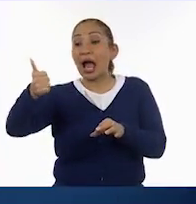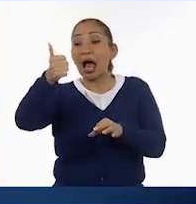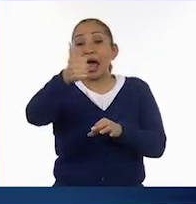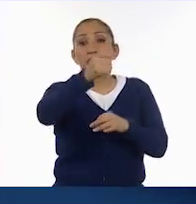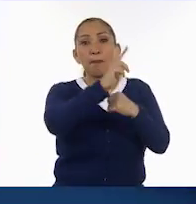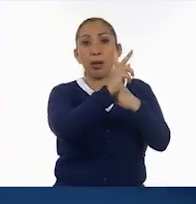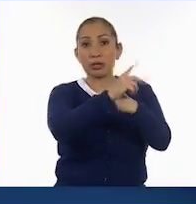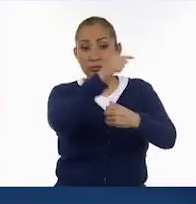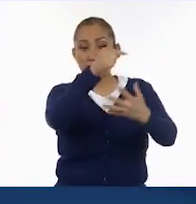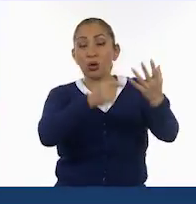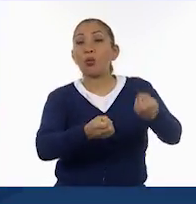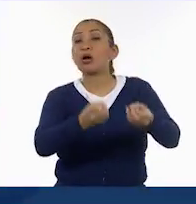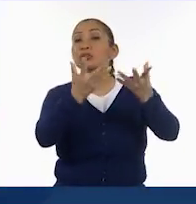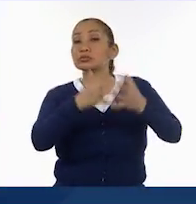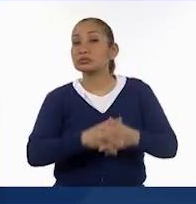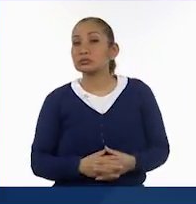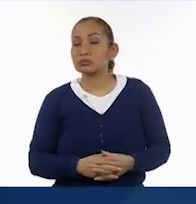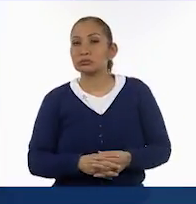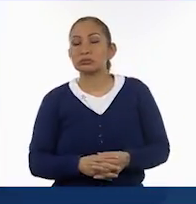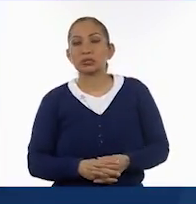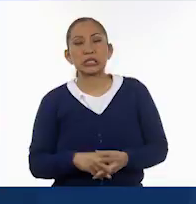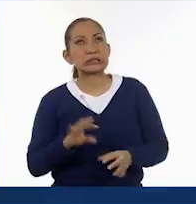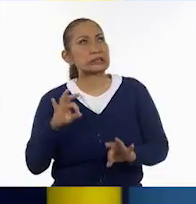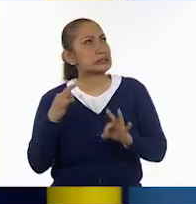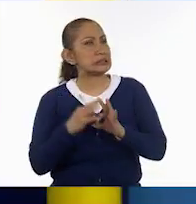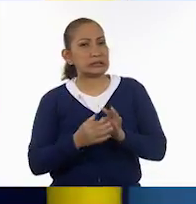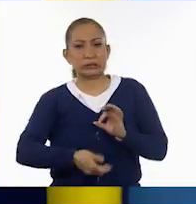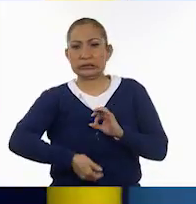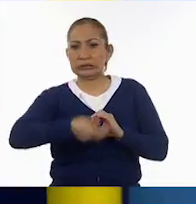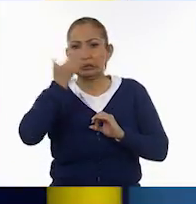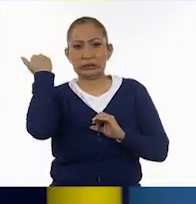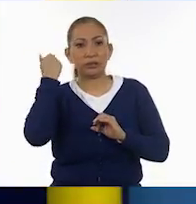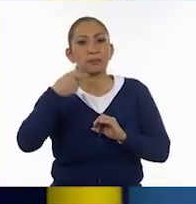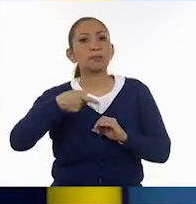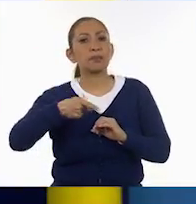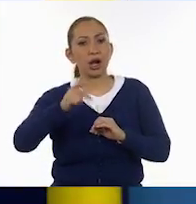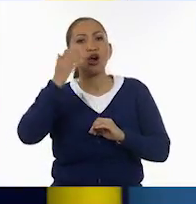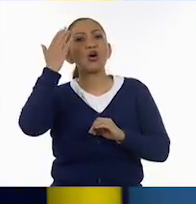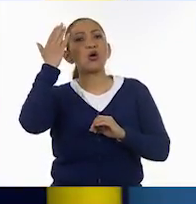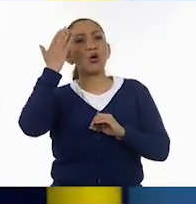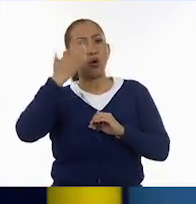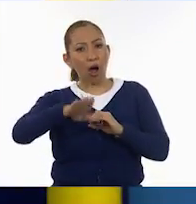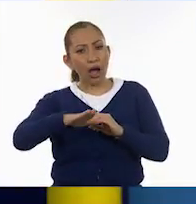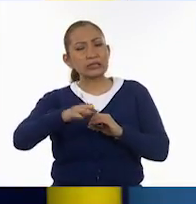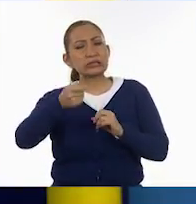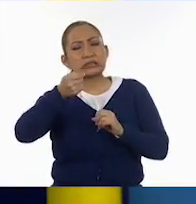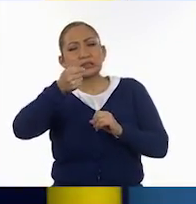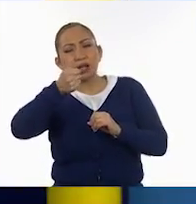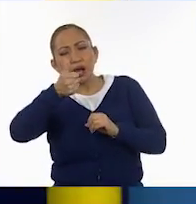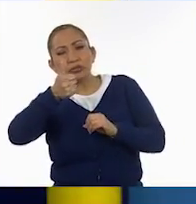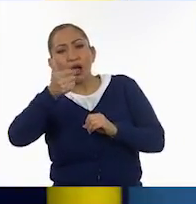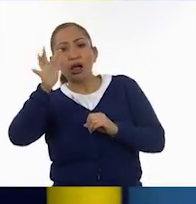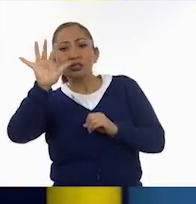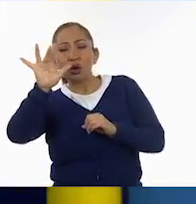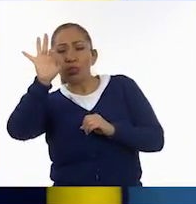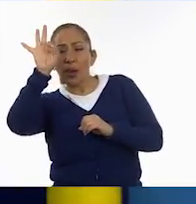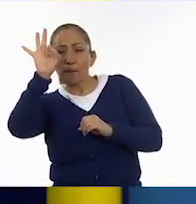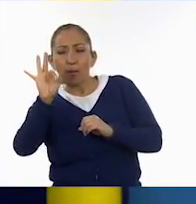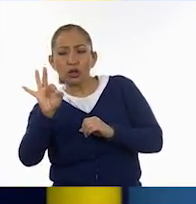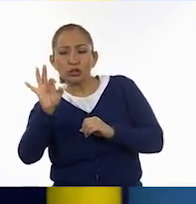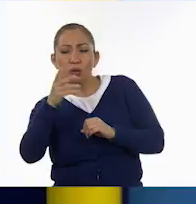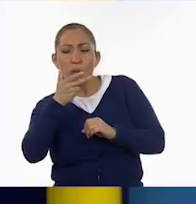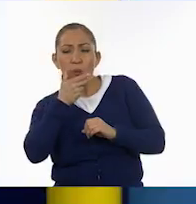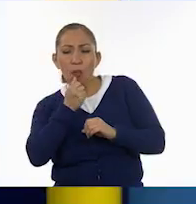país? No, exacta no la sé, pero sí sé que es casi el